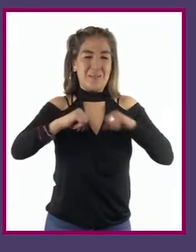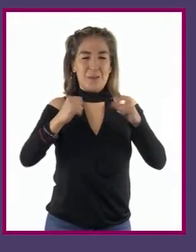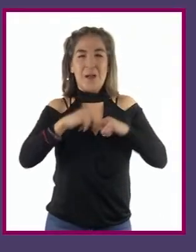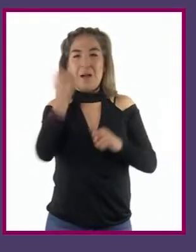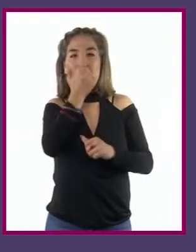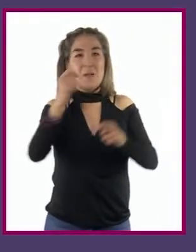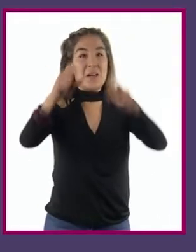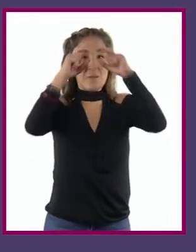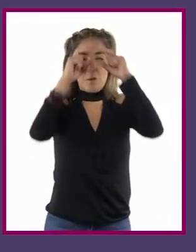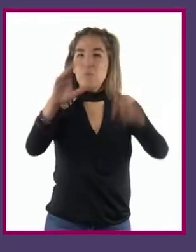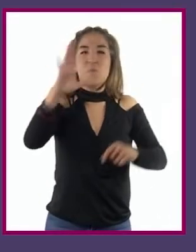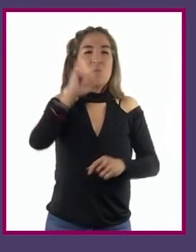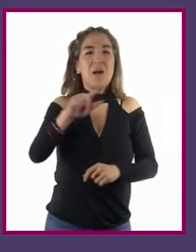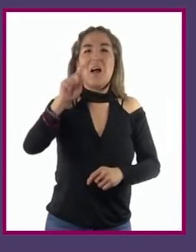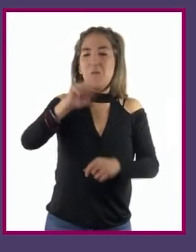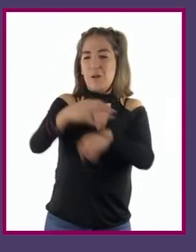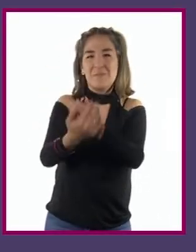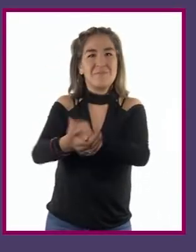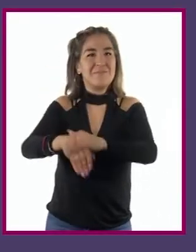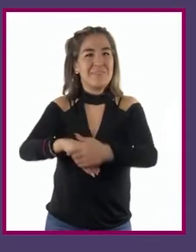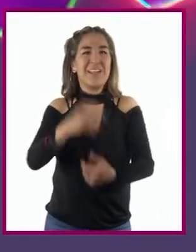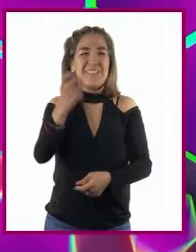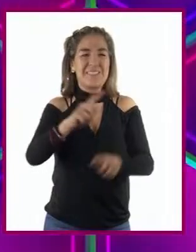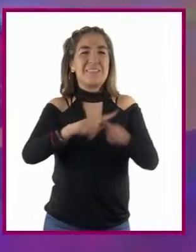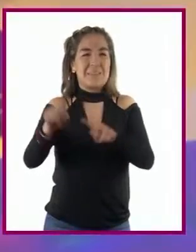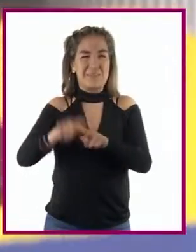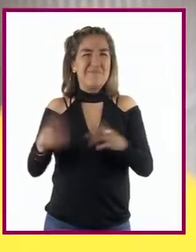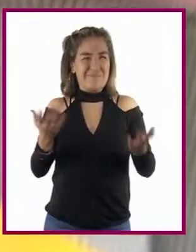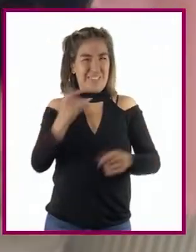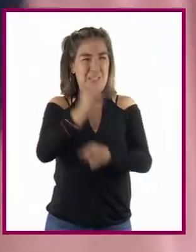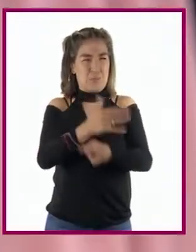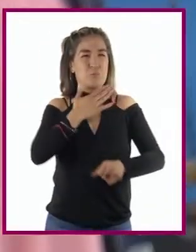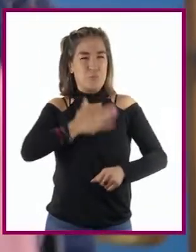utilizar los bebederos. Sería una injusticia, ¿verdad?